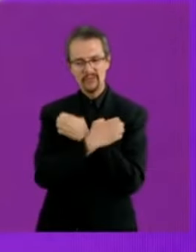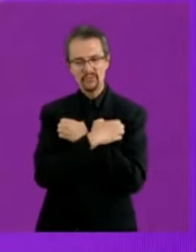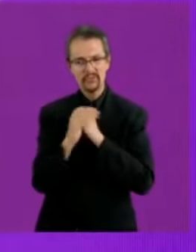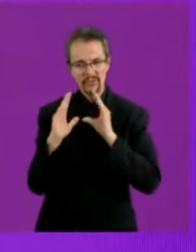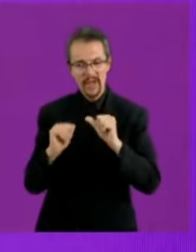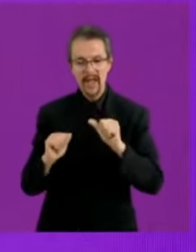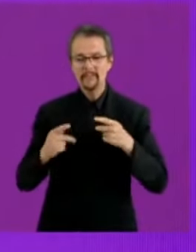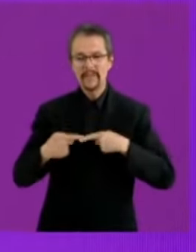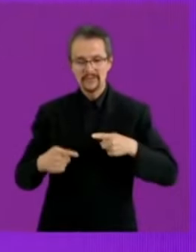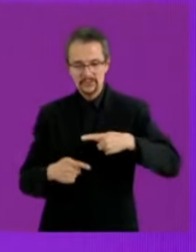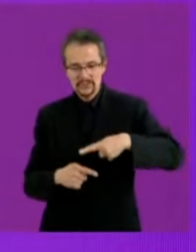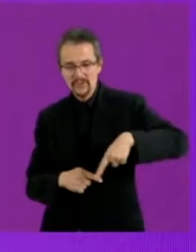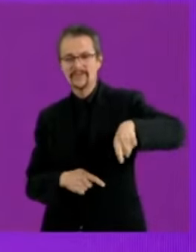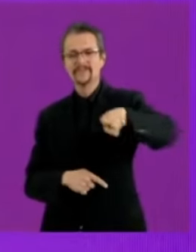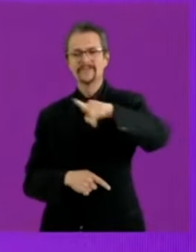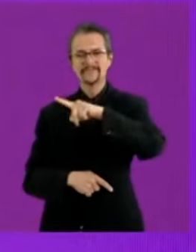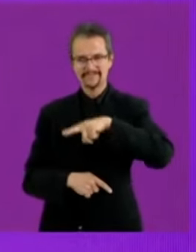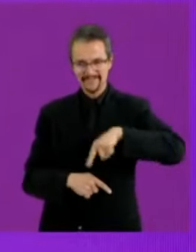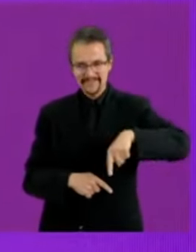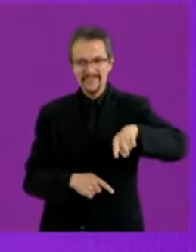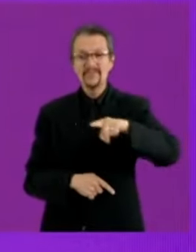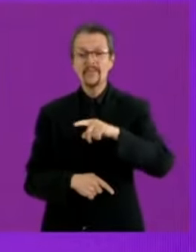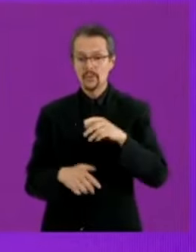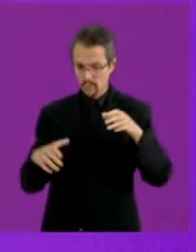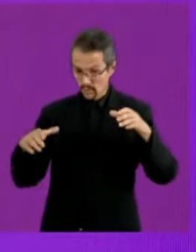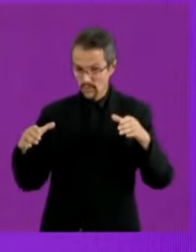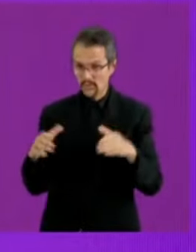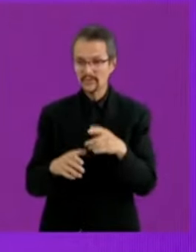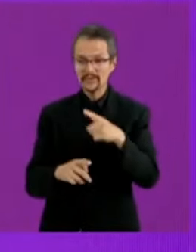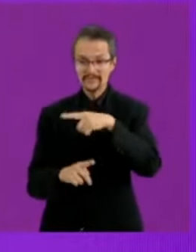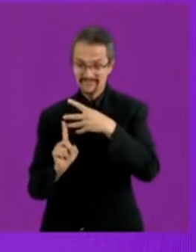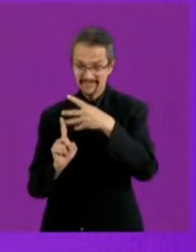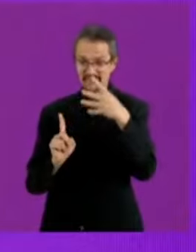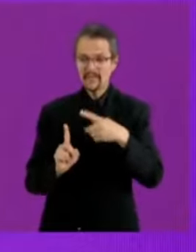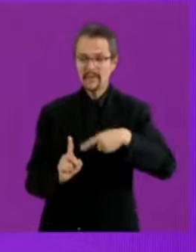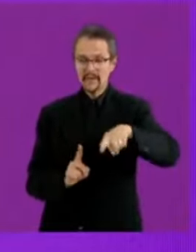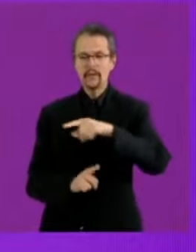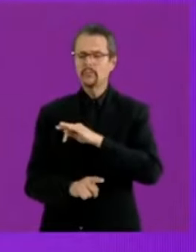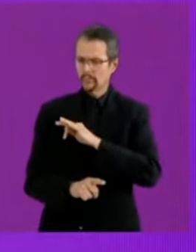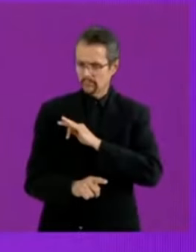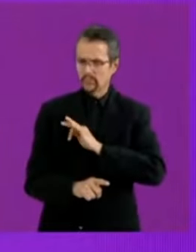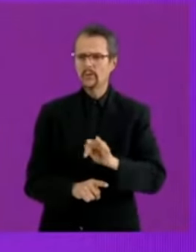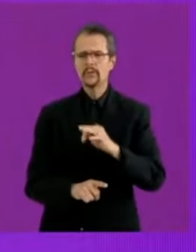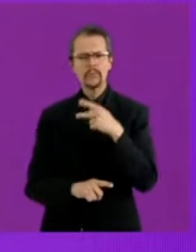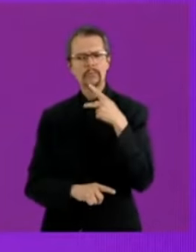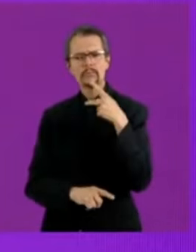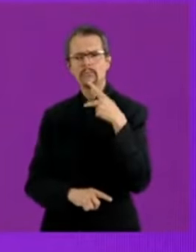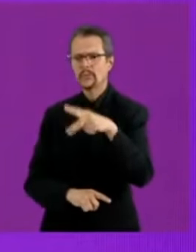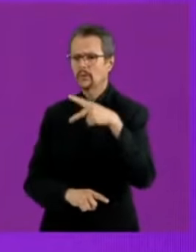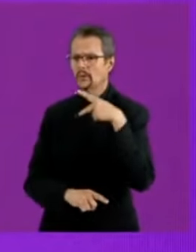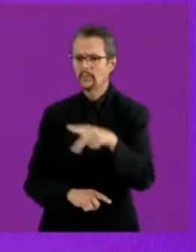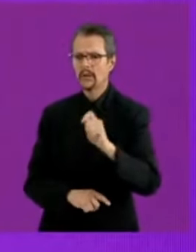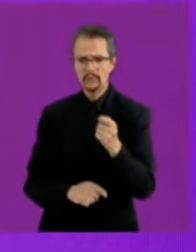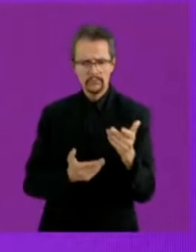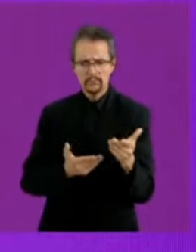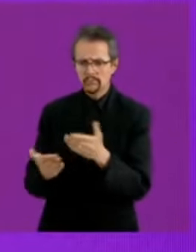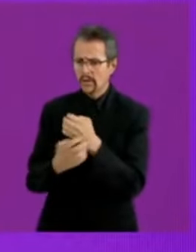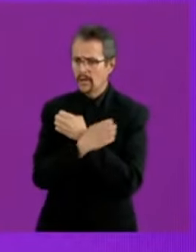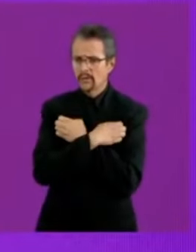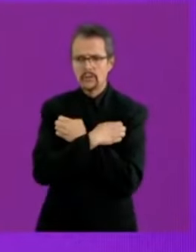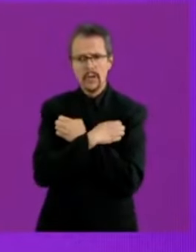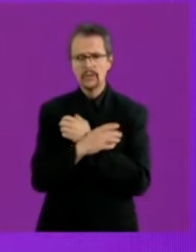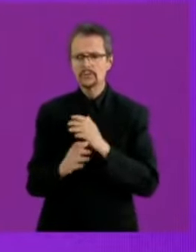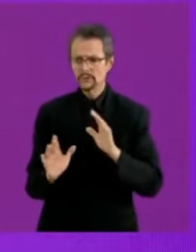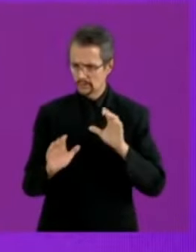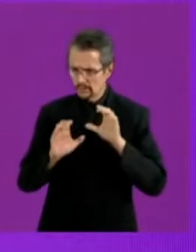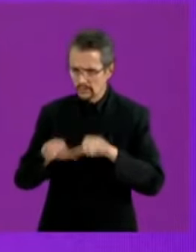que son parte de la comunidad LGBTIQ+, puedan desarrollar actividades de educación, de empleo, de diversión